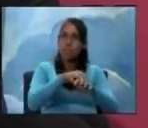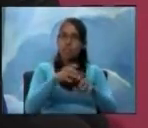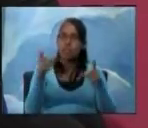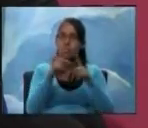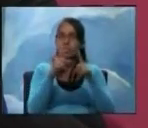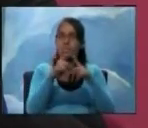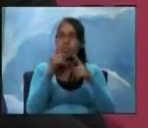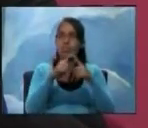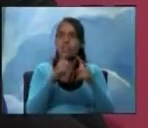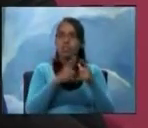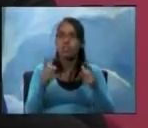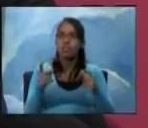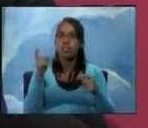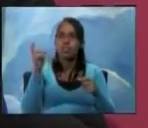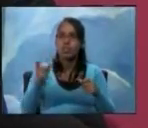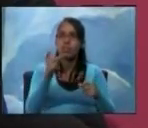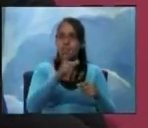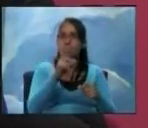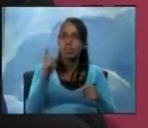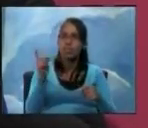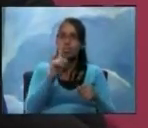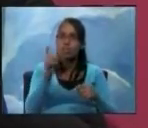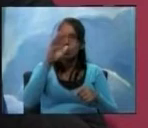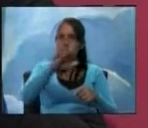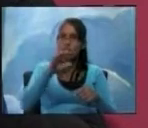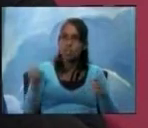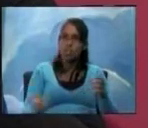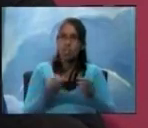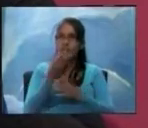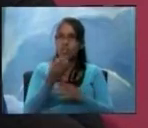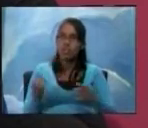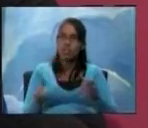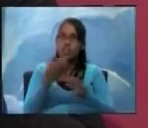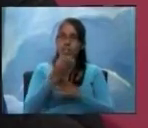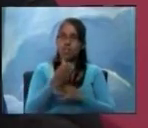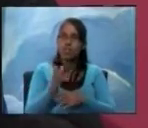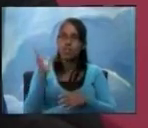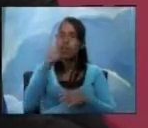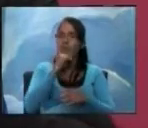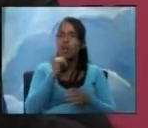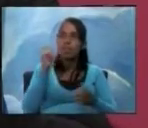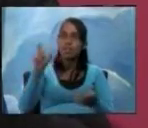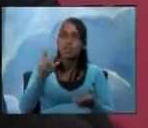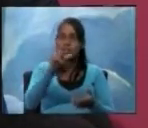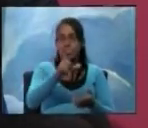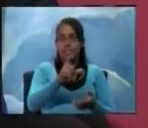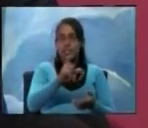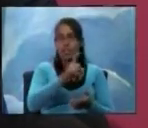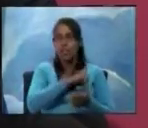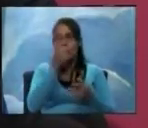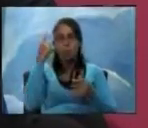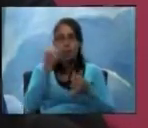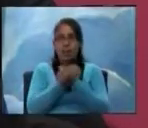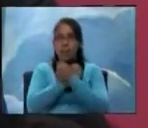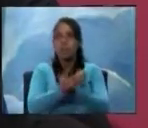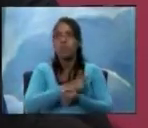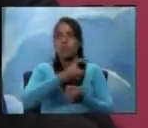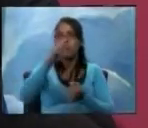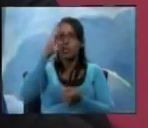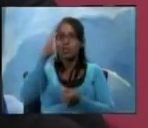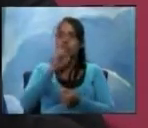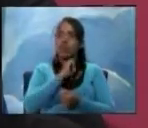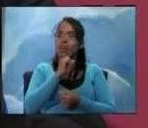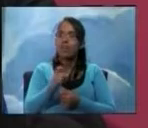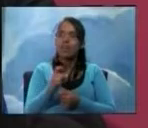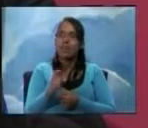cambia. Resulta que la persona no está, de todo lo que me había ofrecido. Nunca. Hermano, no hay necesidad. Por el amor de Dios, eso